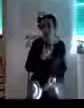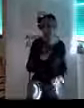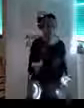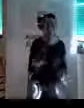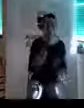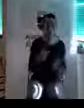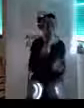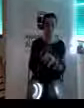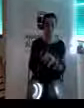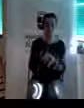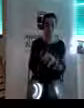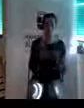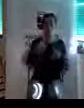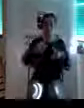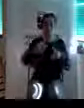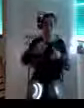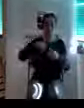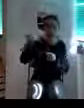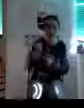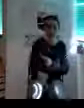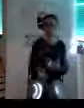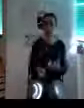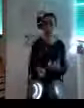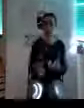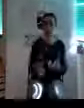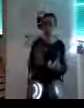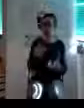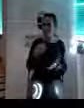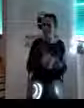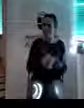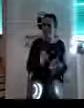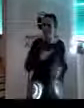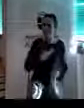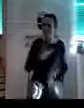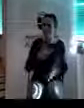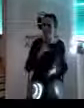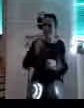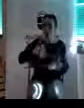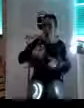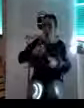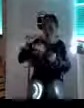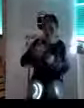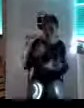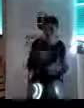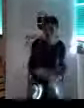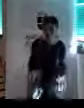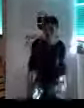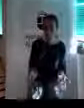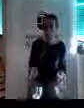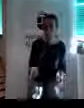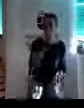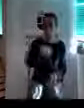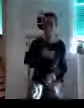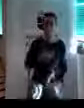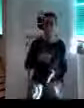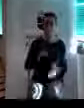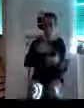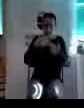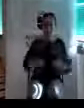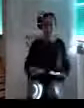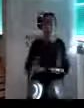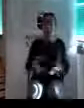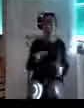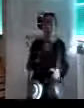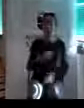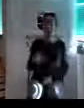con ocho meses de retraso a los propios servicios municipales es descoordinación que cuando estamos aquí en plena semana el